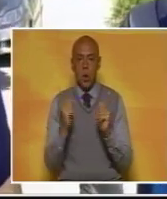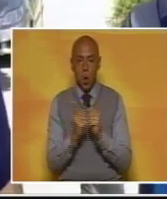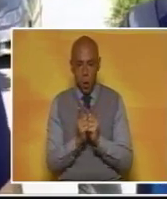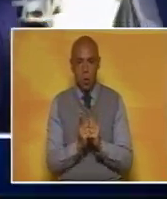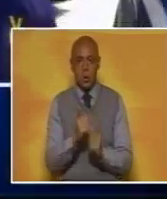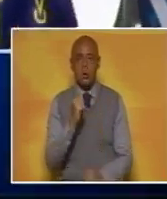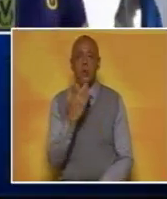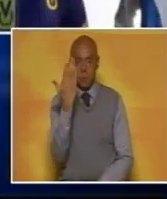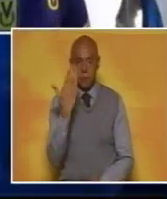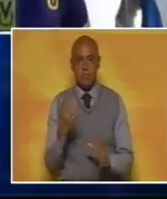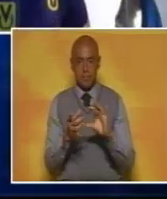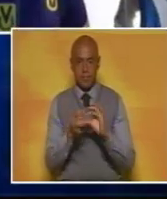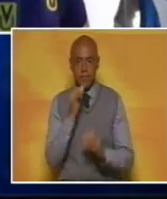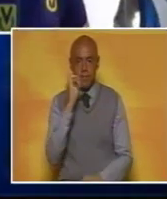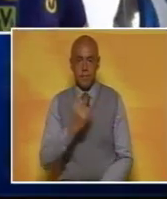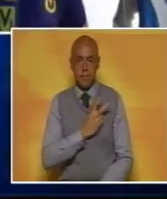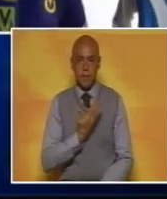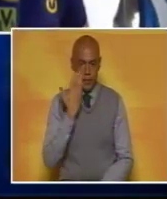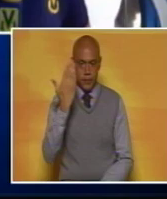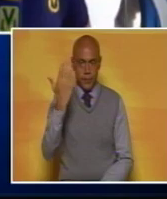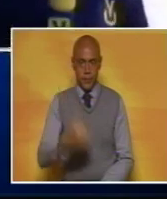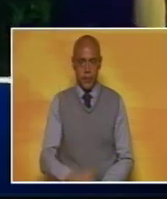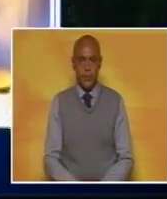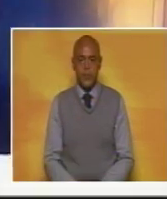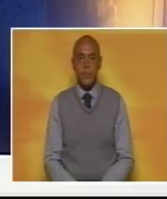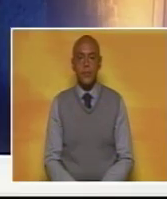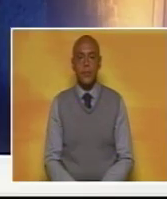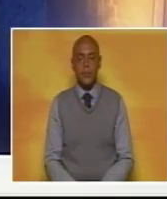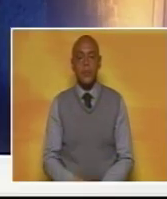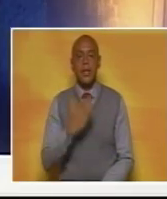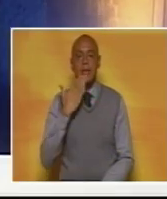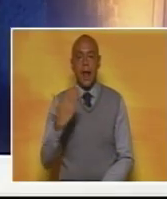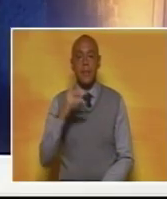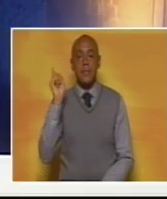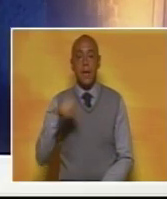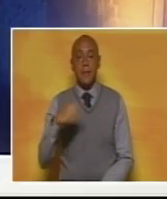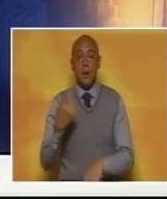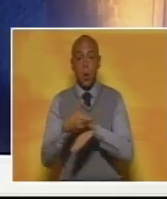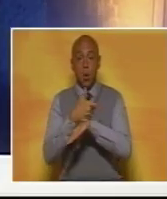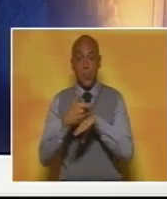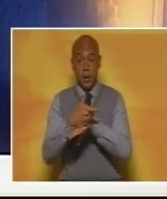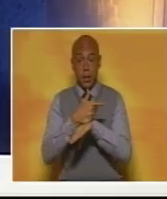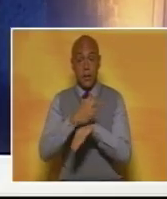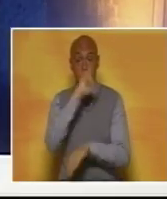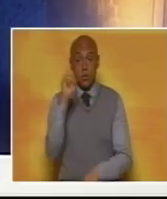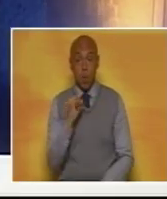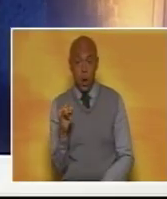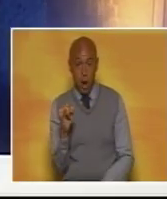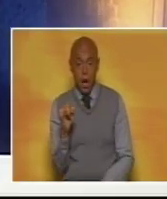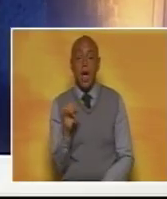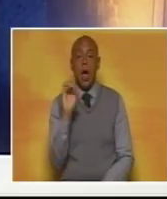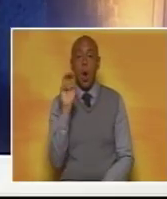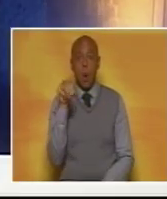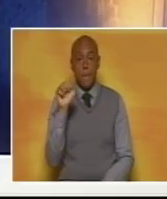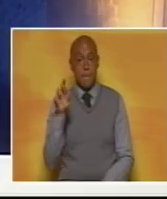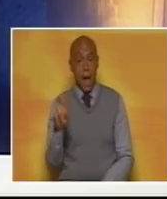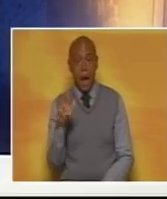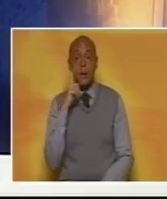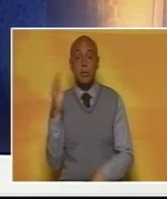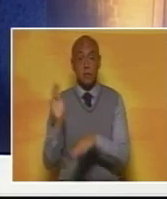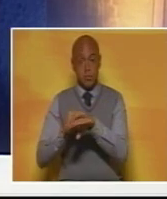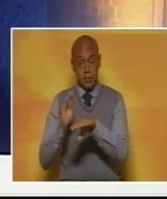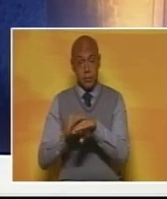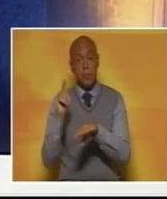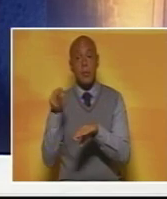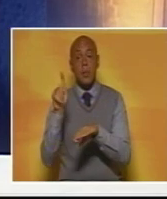esta hora. Con ella devolvemos el pase a los estudios. Gracias. El gobernador del estado Zulia, Omar Prieto, anunció que tras la incorporación